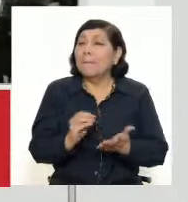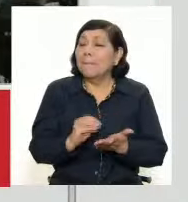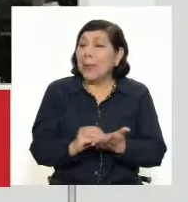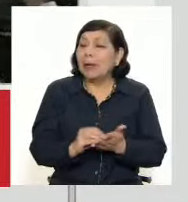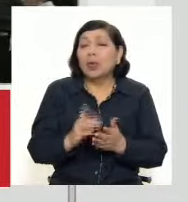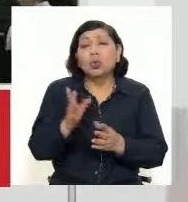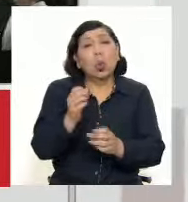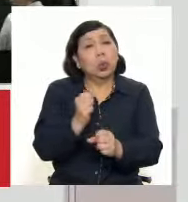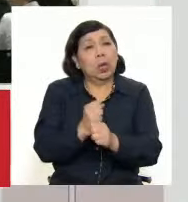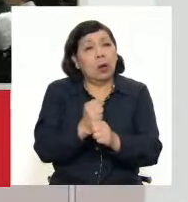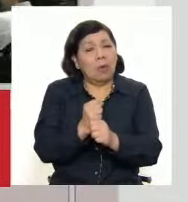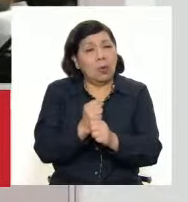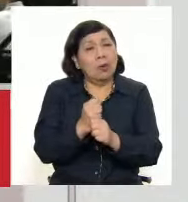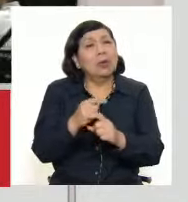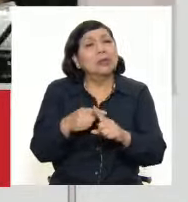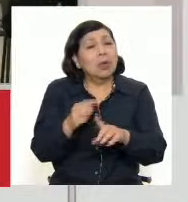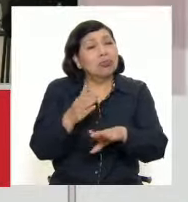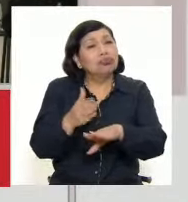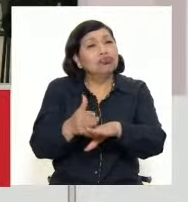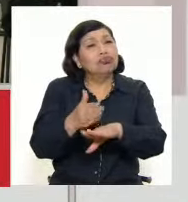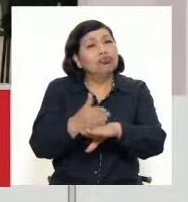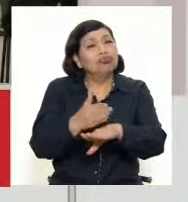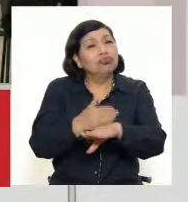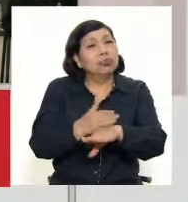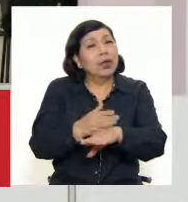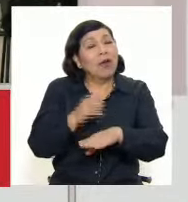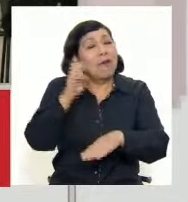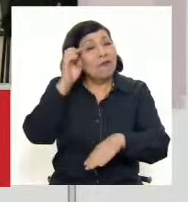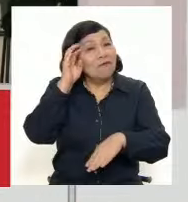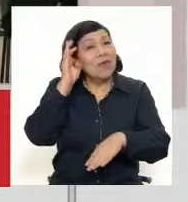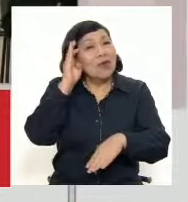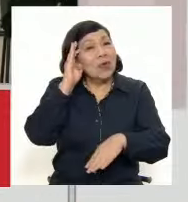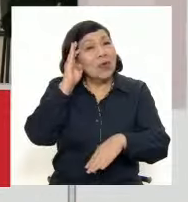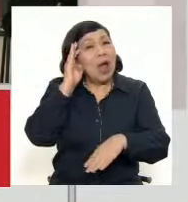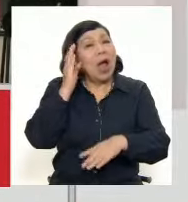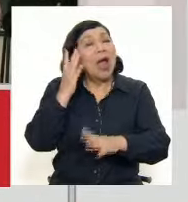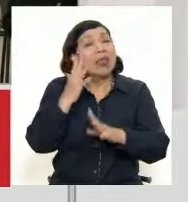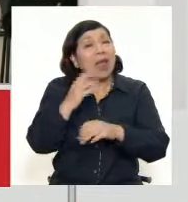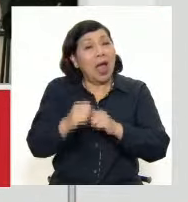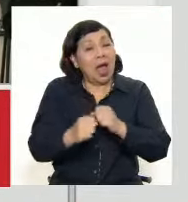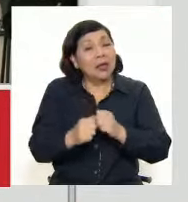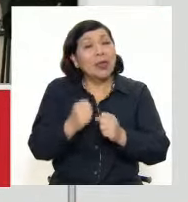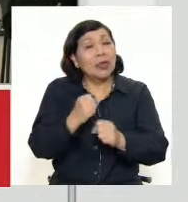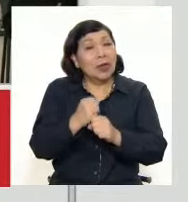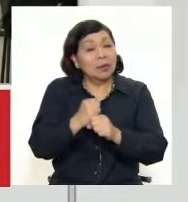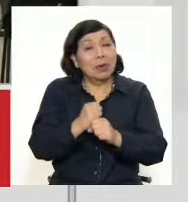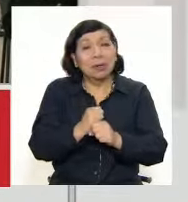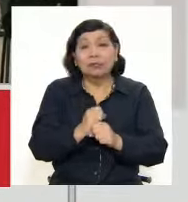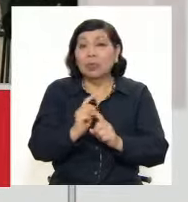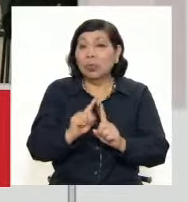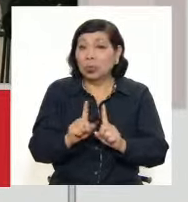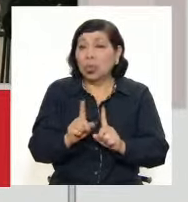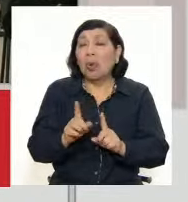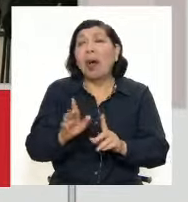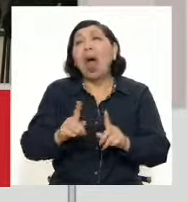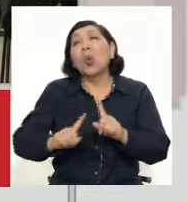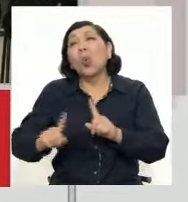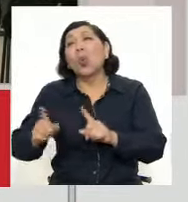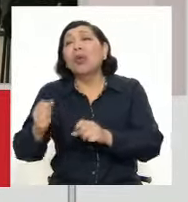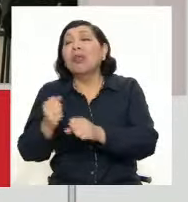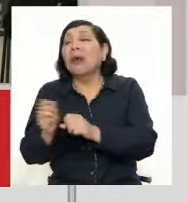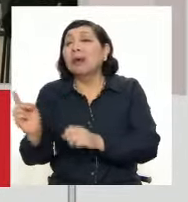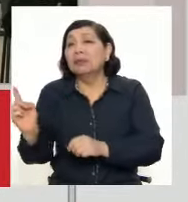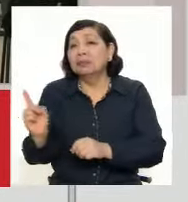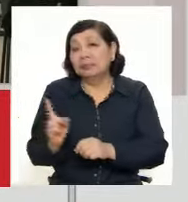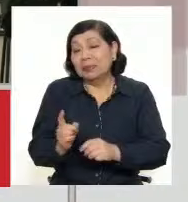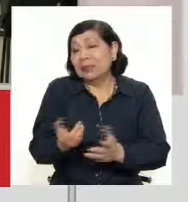la labor, el trabajo que desarrolló Alberto Fujimori en esos 10 años. Haciendo un alto a sus funciones, de repente